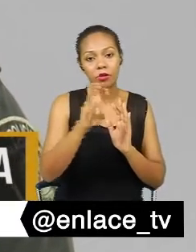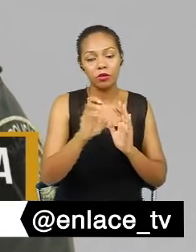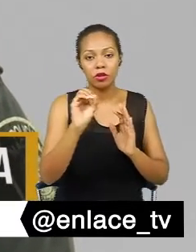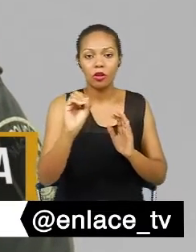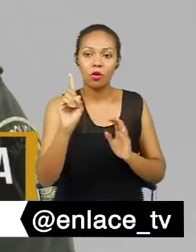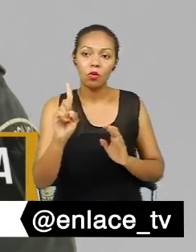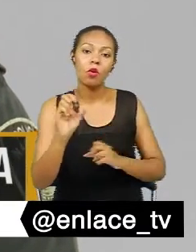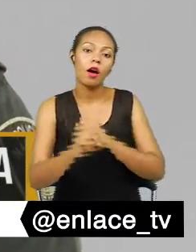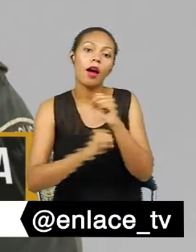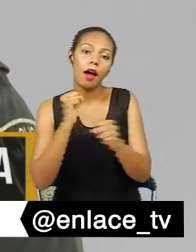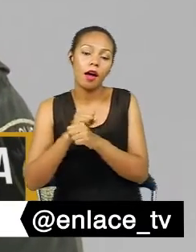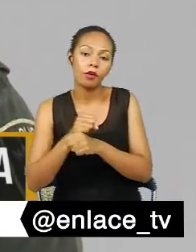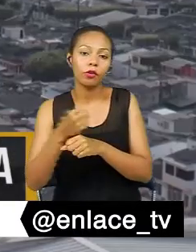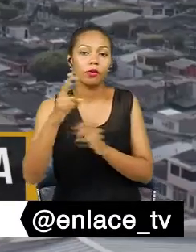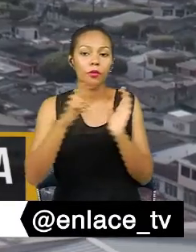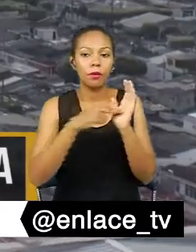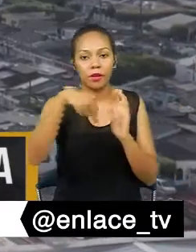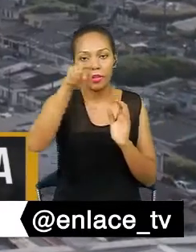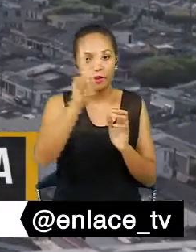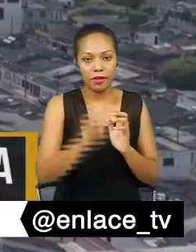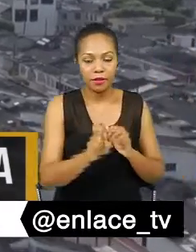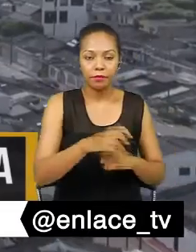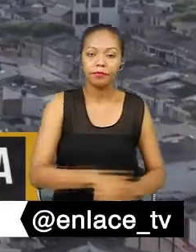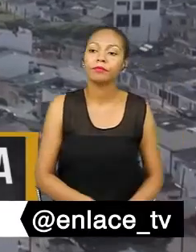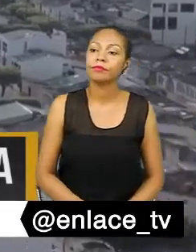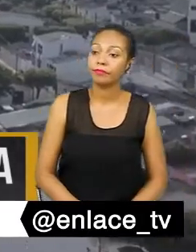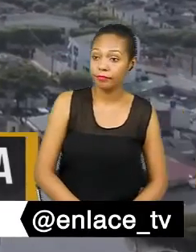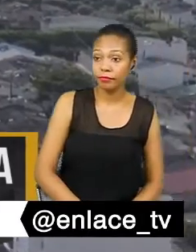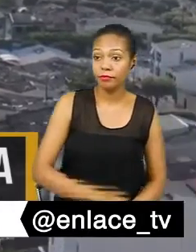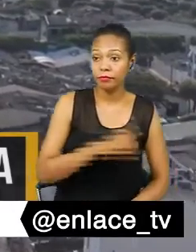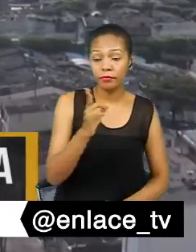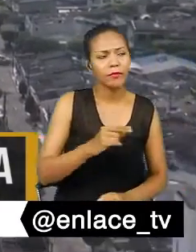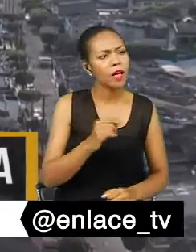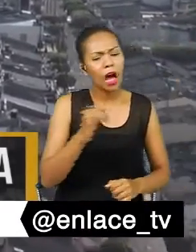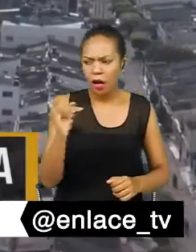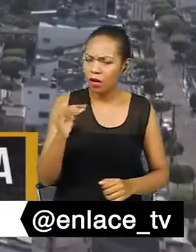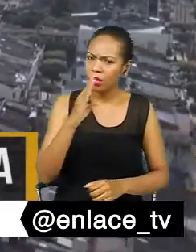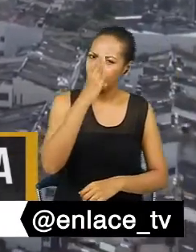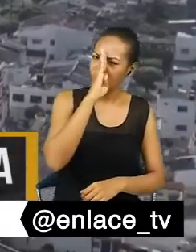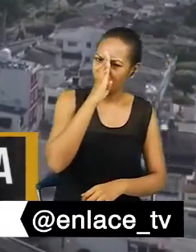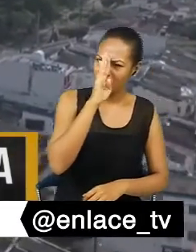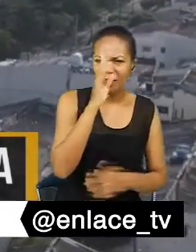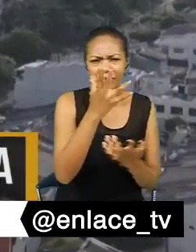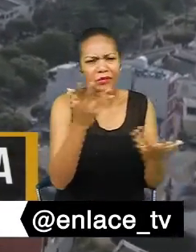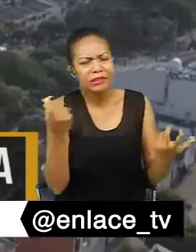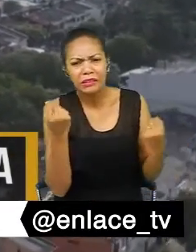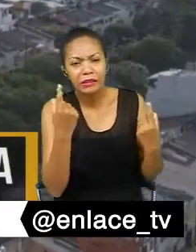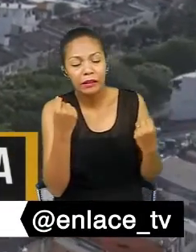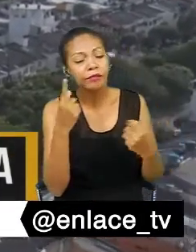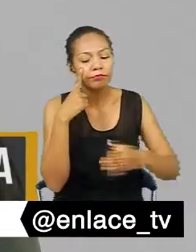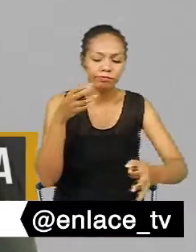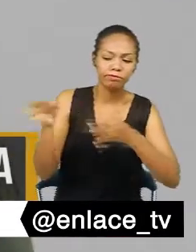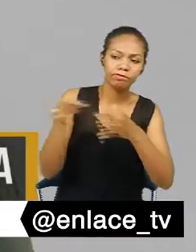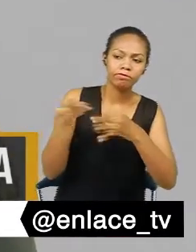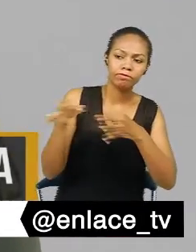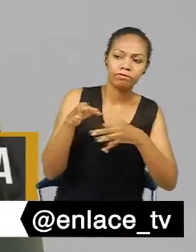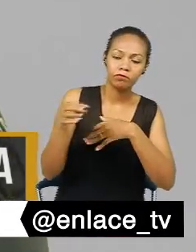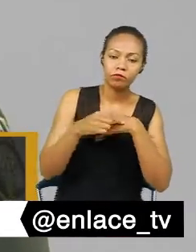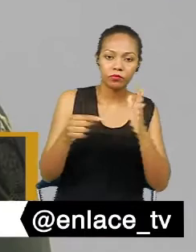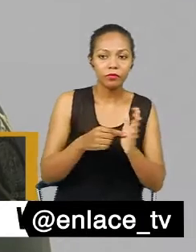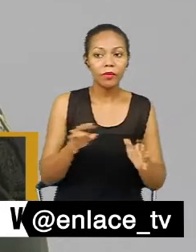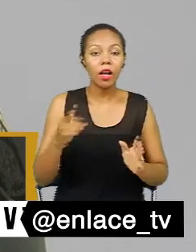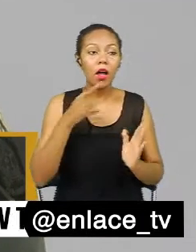menciona que la idea es que los habitantes en el Magdalena Medio despejen todas las dudas sobre esta norma que fue sancionada presidencialmente. No tenemos